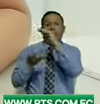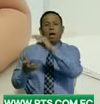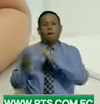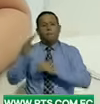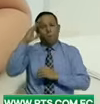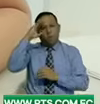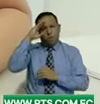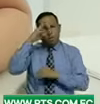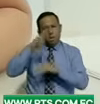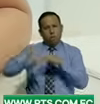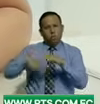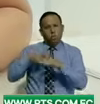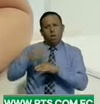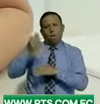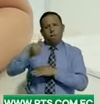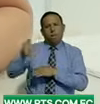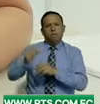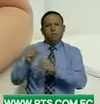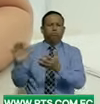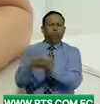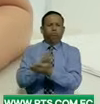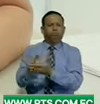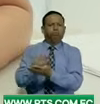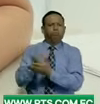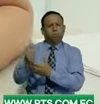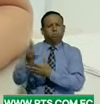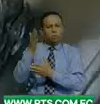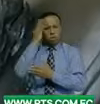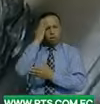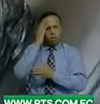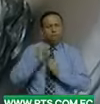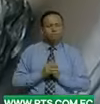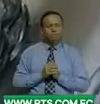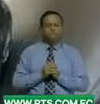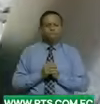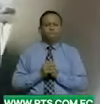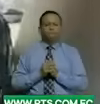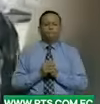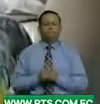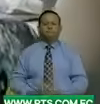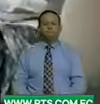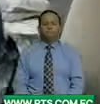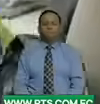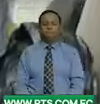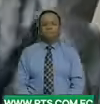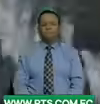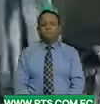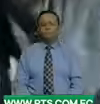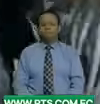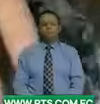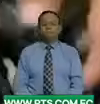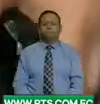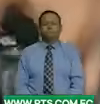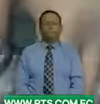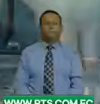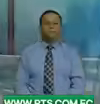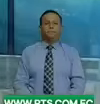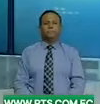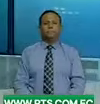para posterior hacer su destrucción con la autorización del fiscal de turno. Informó Eric